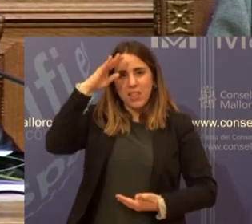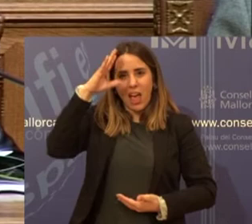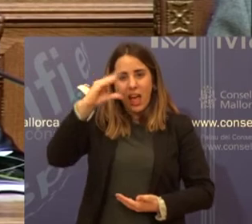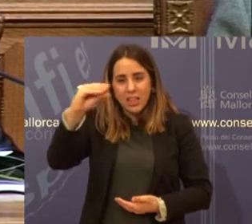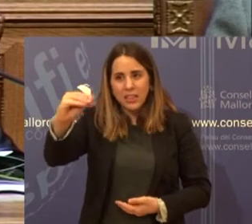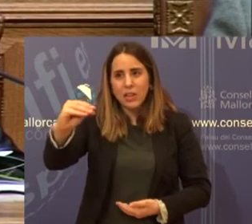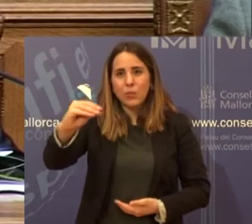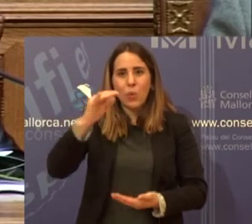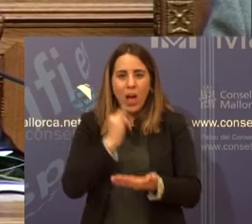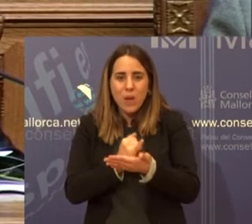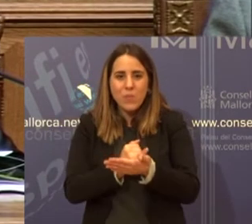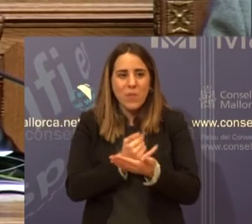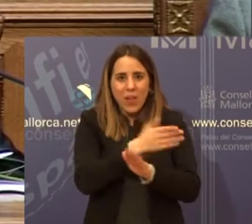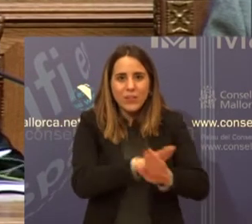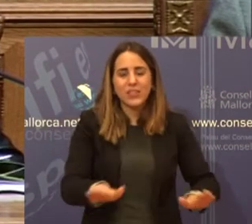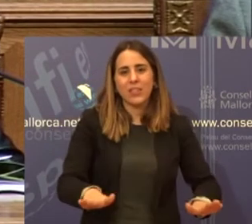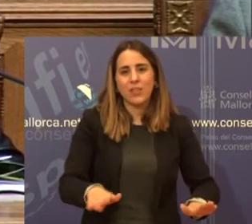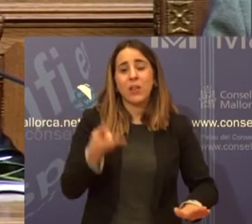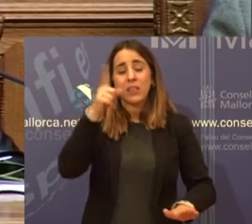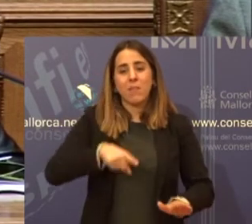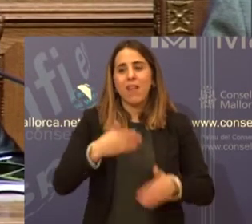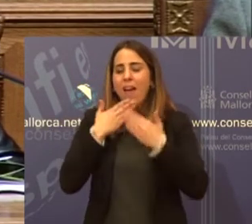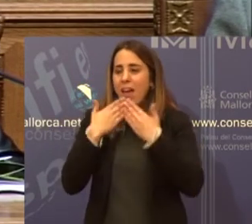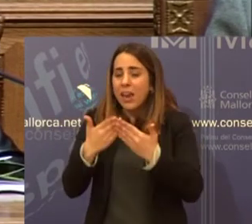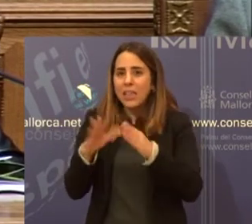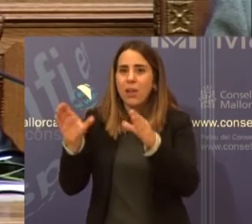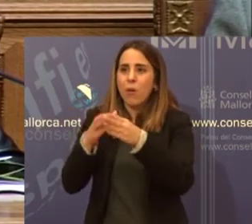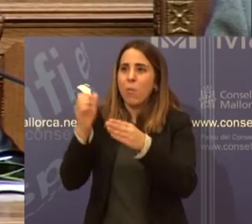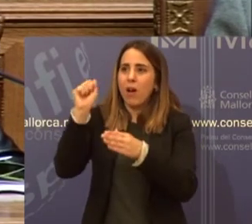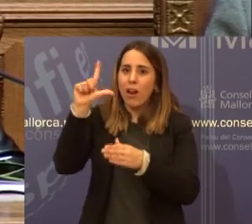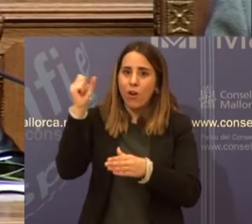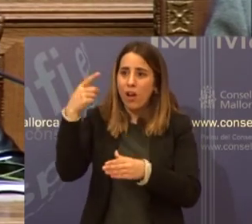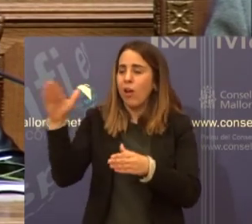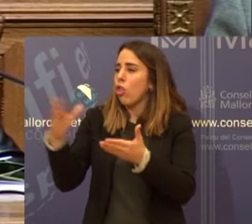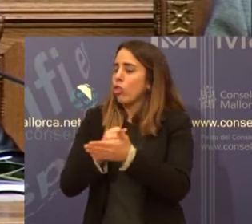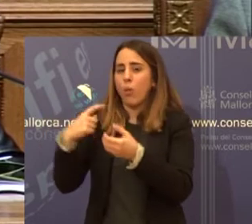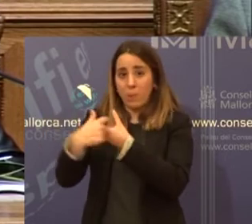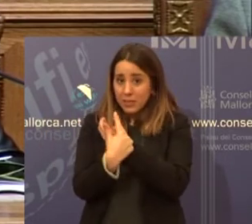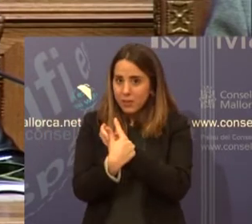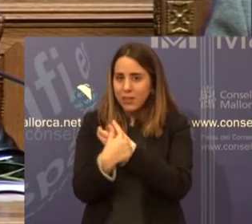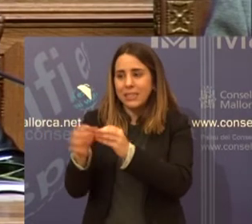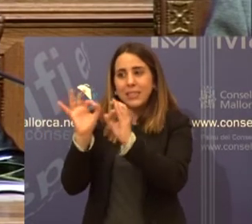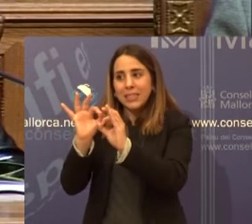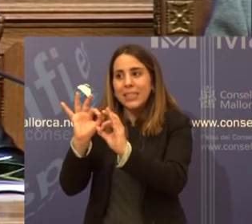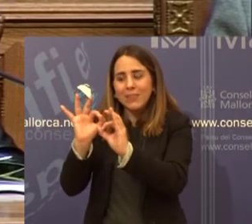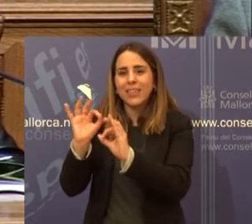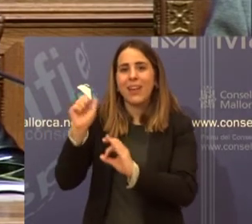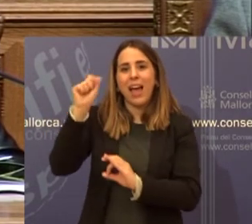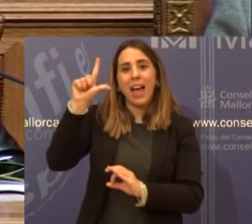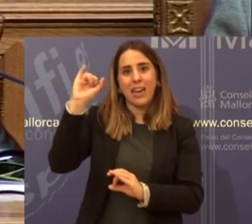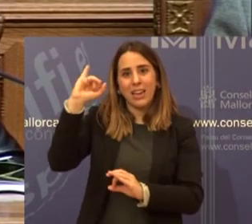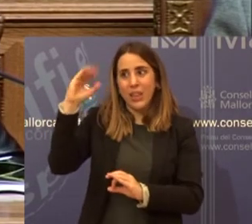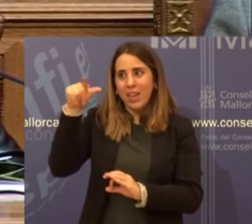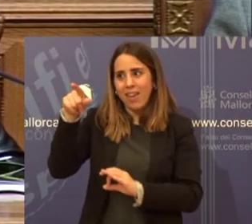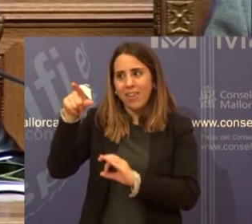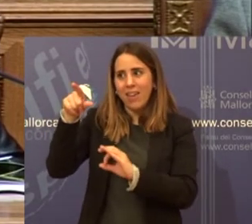niños. Quiero dar las gracias sobre todo también al equipo Aloja, todo el mundo ha puesto su granito de arena, muy especialmente a Alicia Catalá,